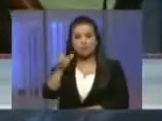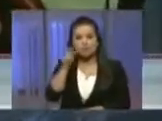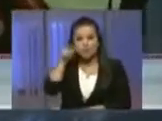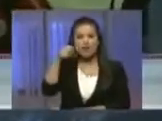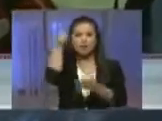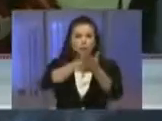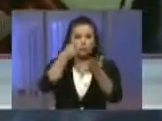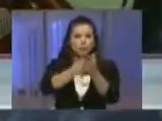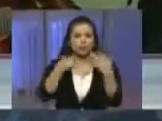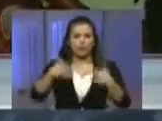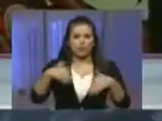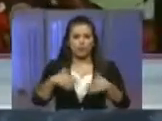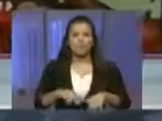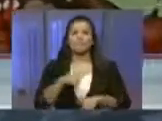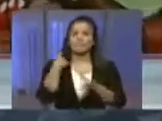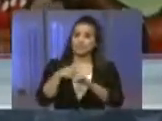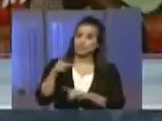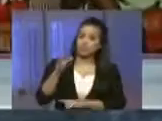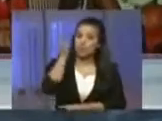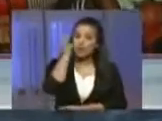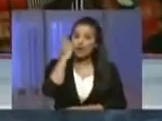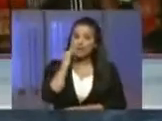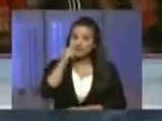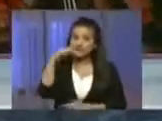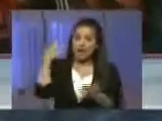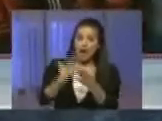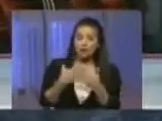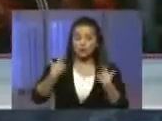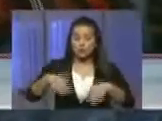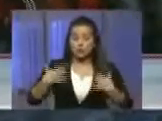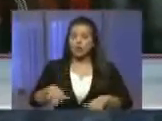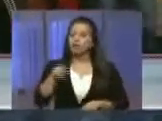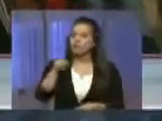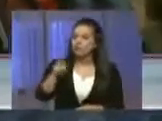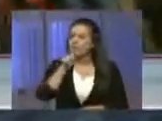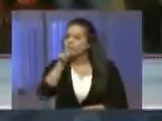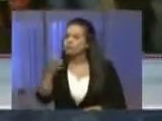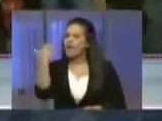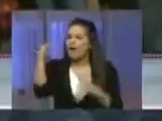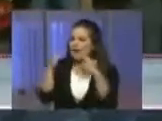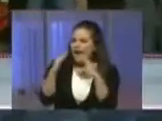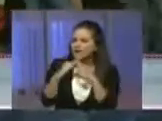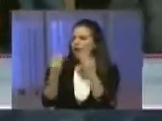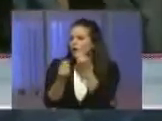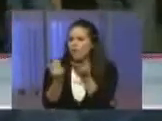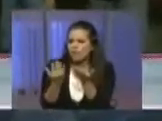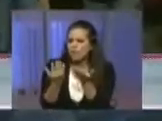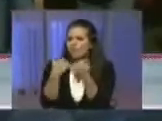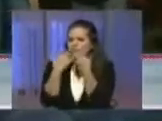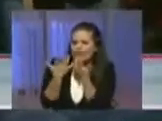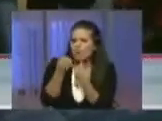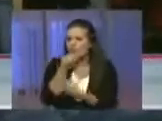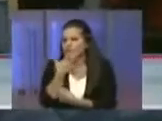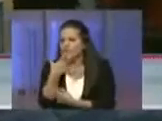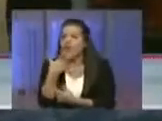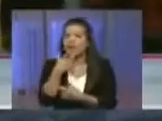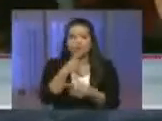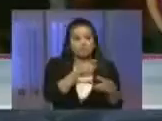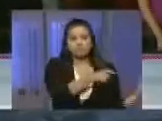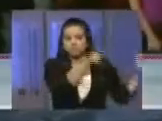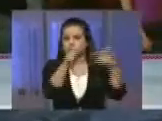batallador y tiene una experiencia de vida hermosa cómo estaba tu casa cuéntanos cómo fue la llegada de bar nuevo bar